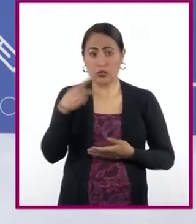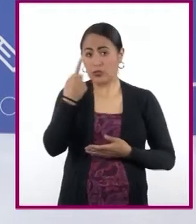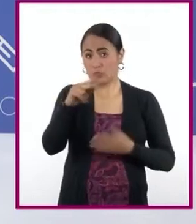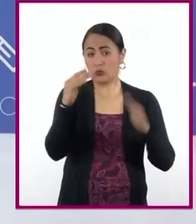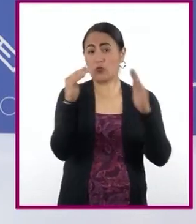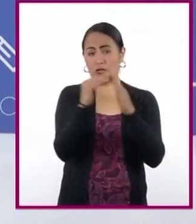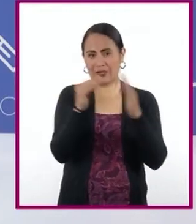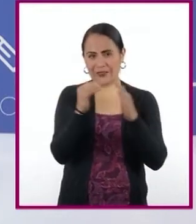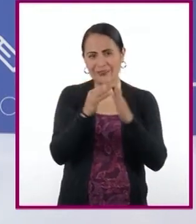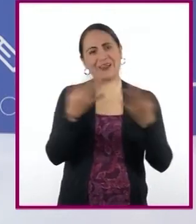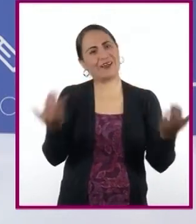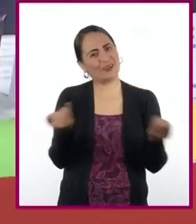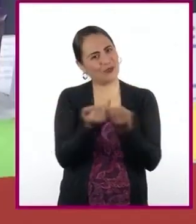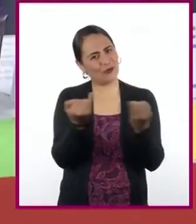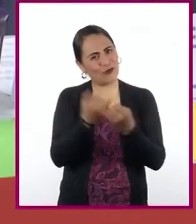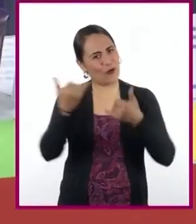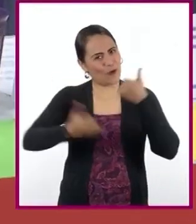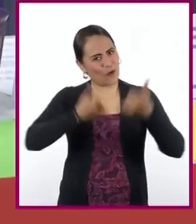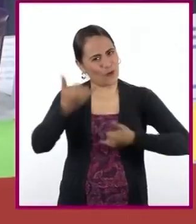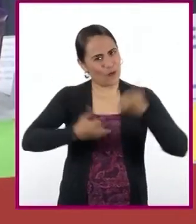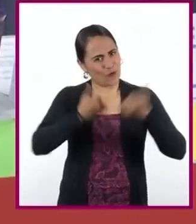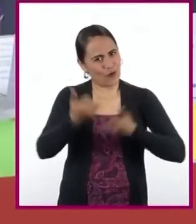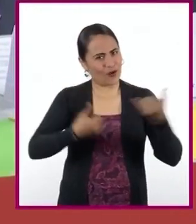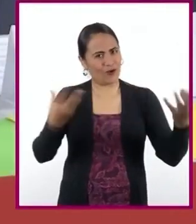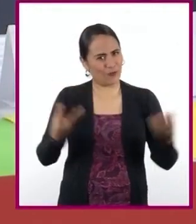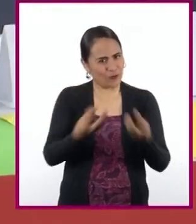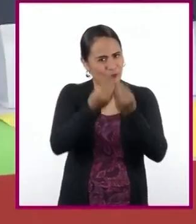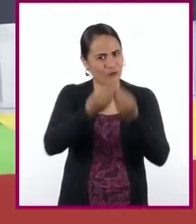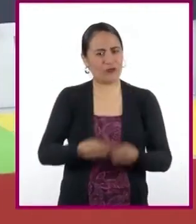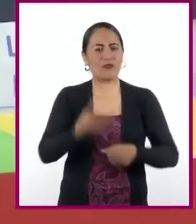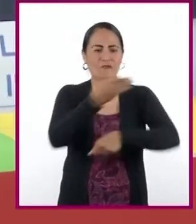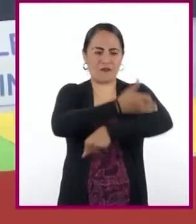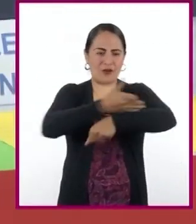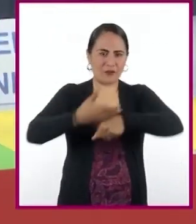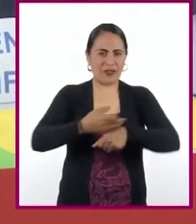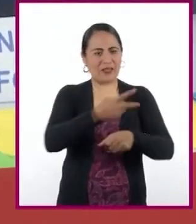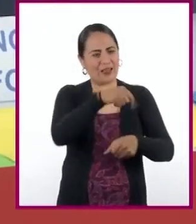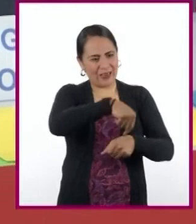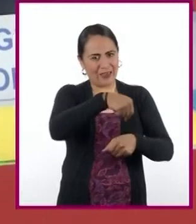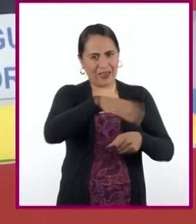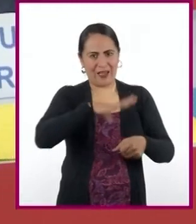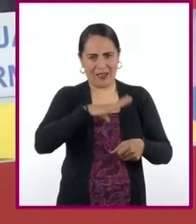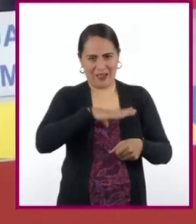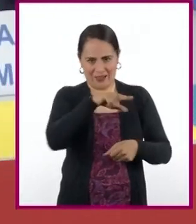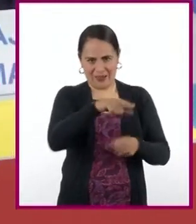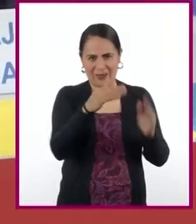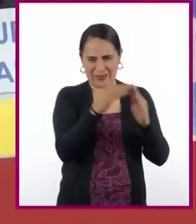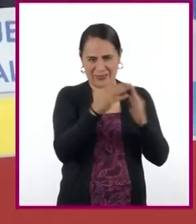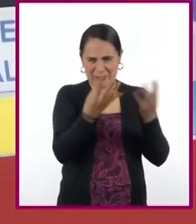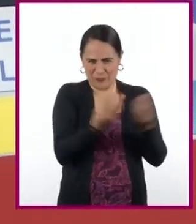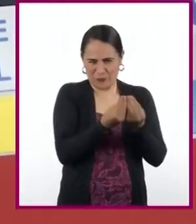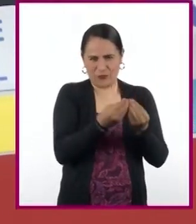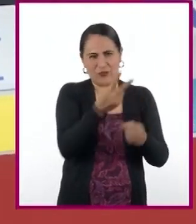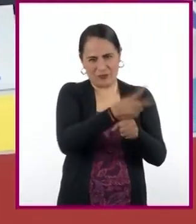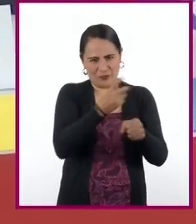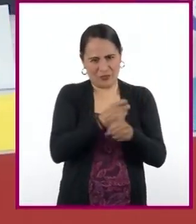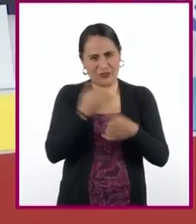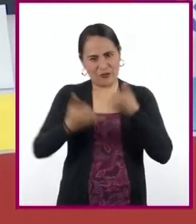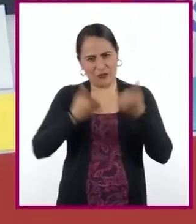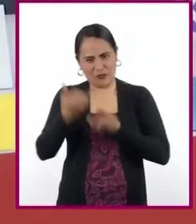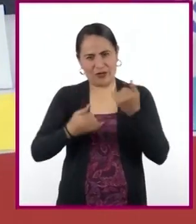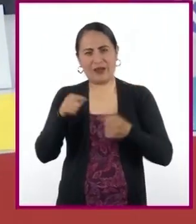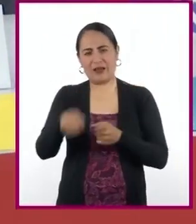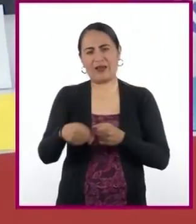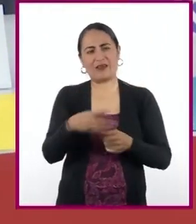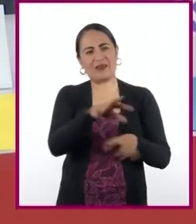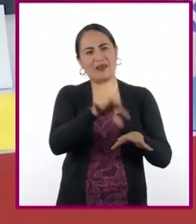casa, anímense a jugar con nosotros. Inviten a alguno de sus familiares que esté presente en este momento. Elijan un tipo de lenguaje y